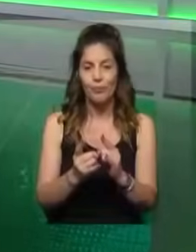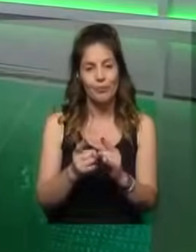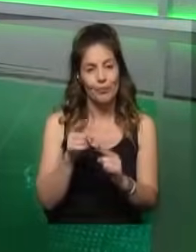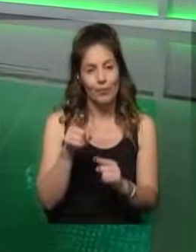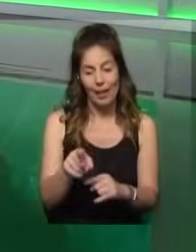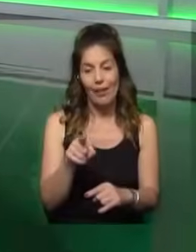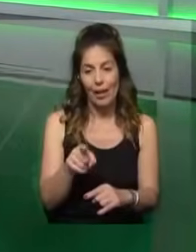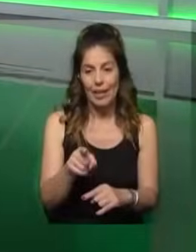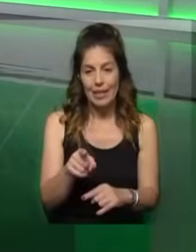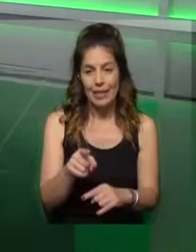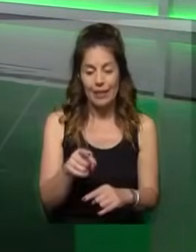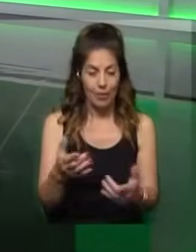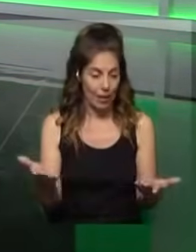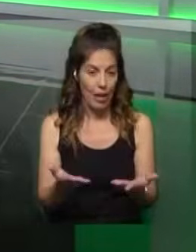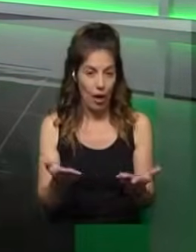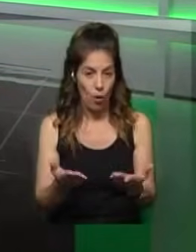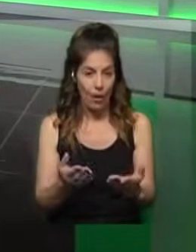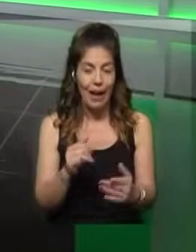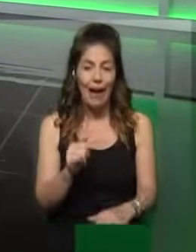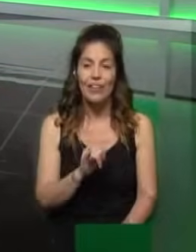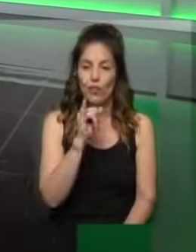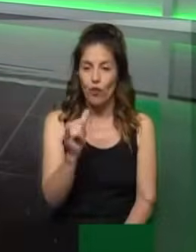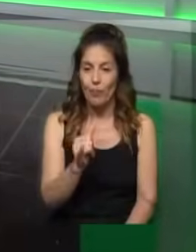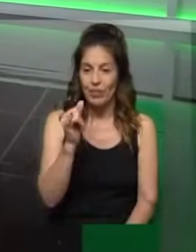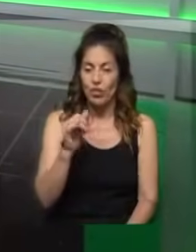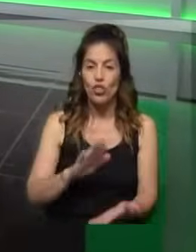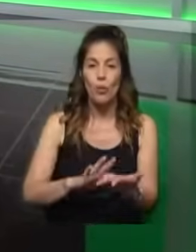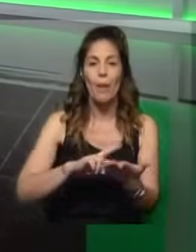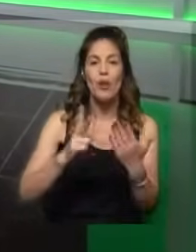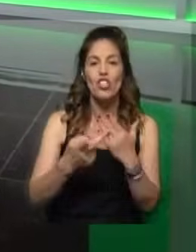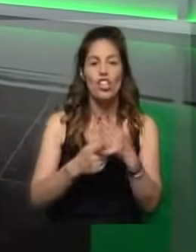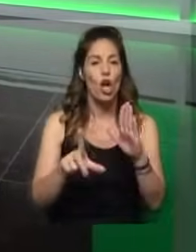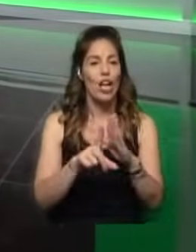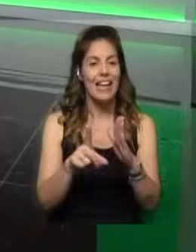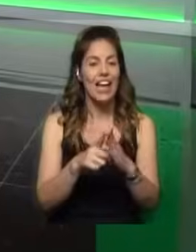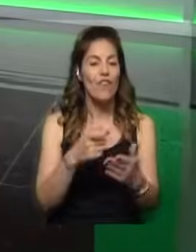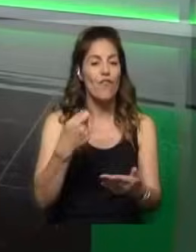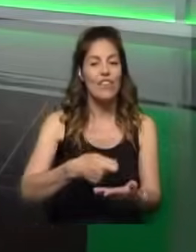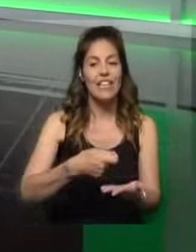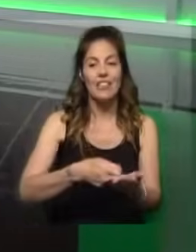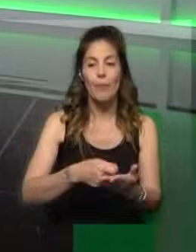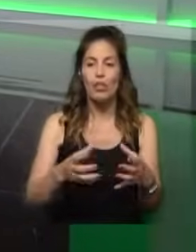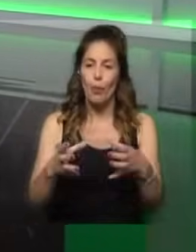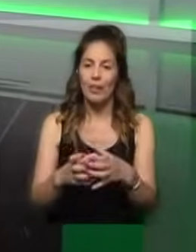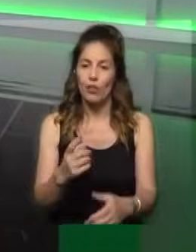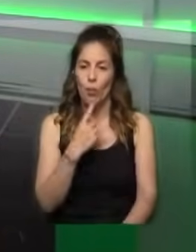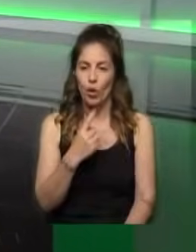porque allí a esta hora hay novedades sobre este proyecto de ley de financiamiento de los partidos políticos